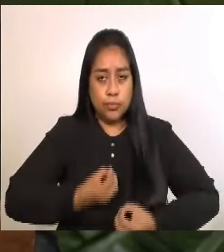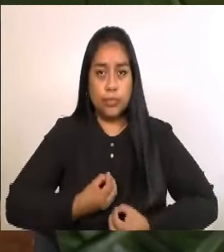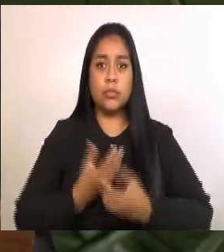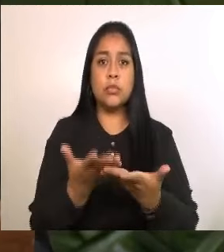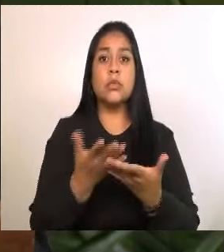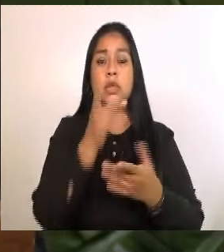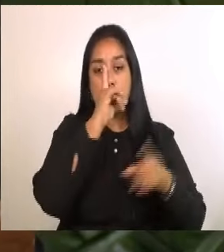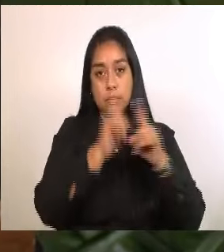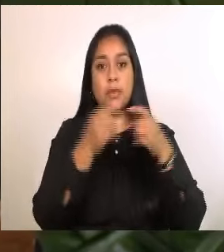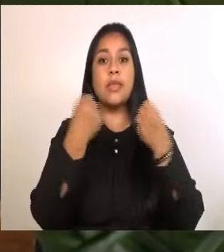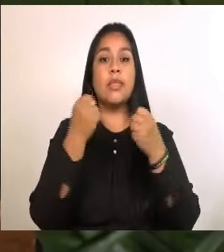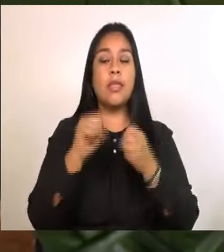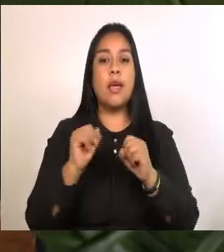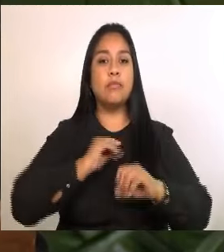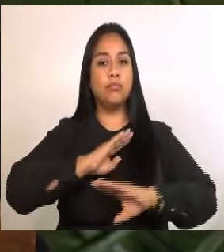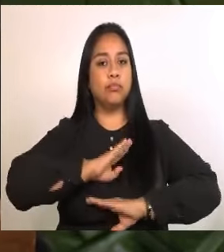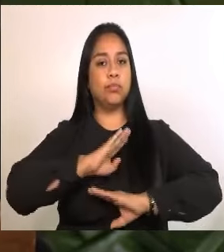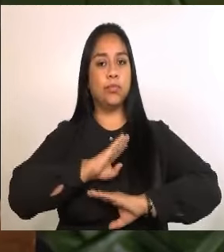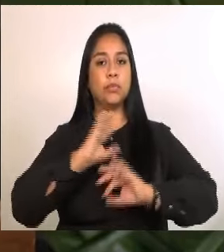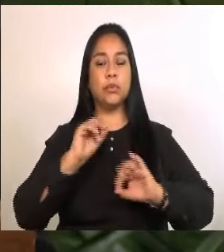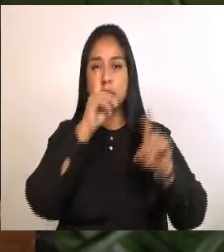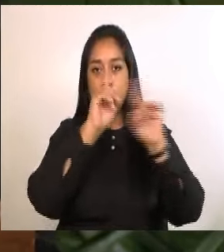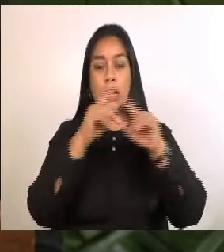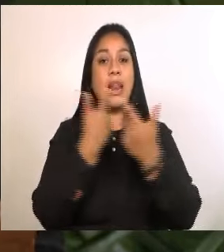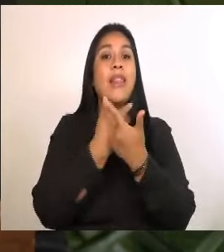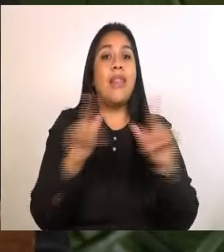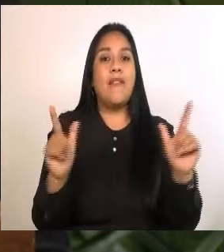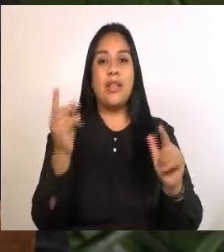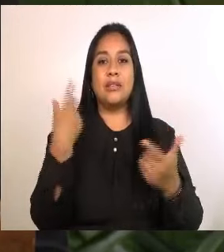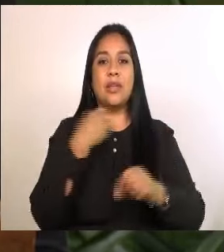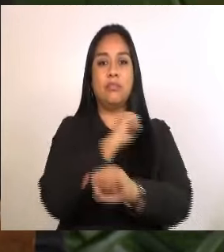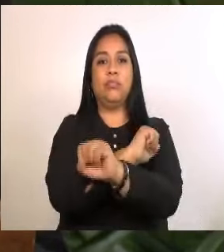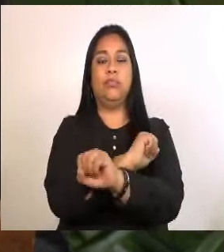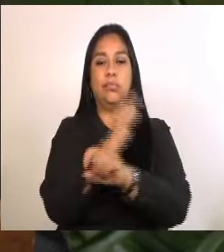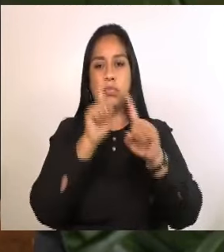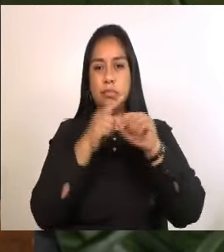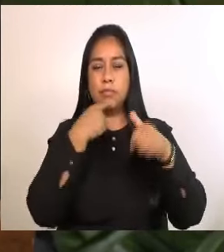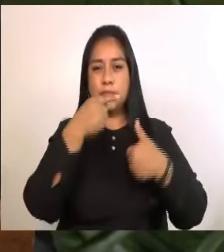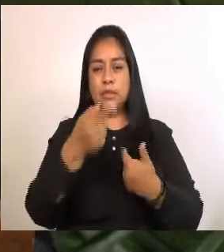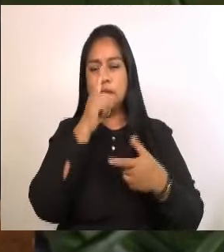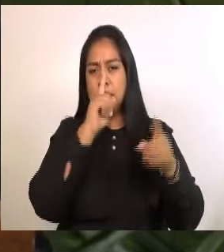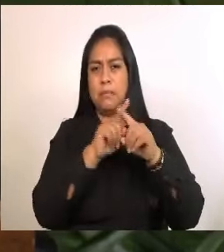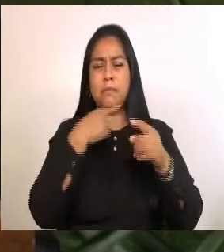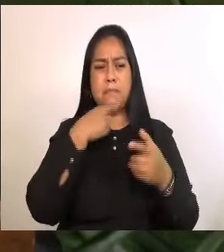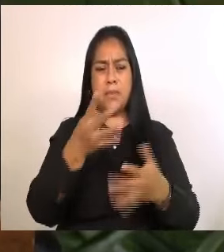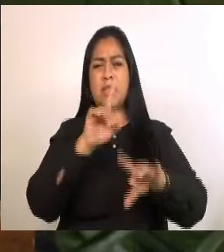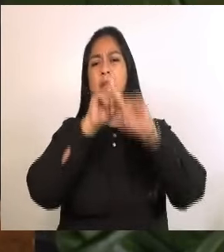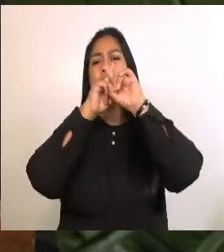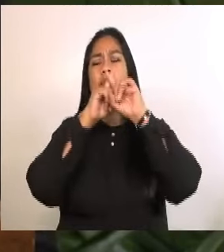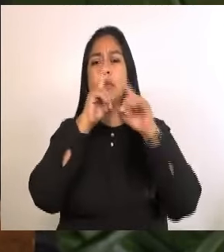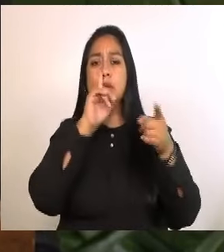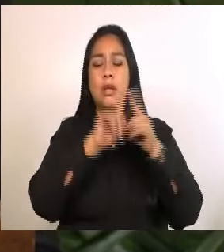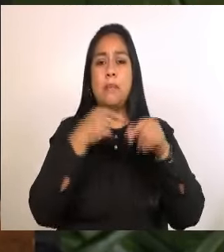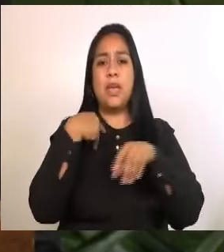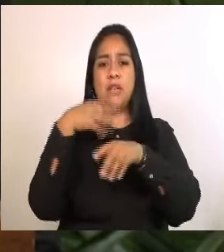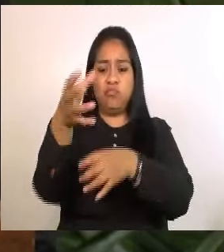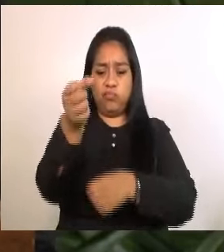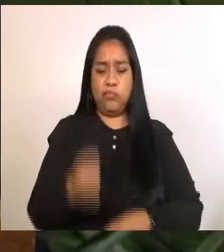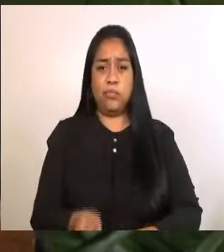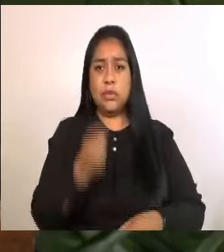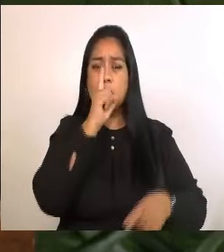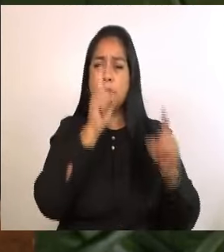y desarrollarse plenamente, libres de ataduras generadas por la censura, las represiones y